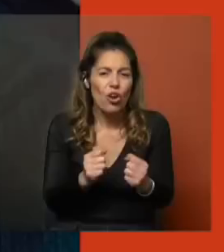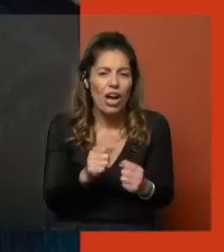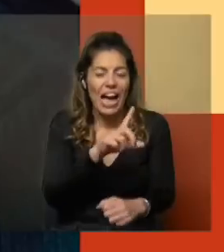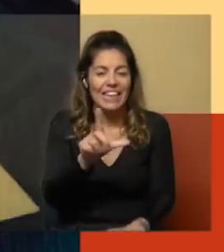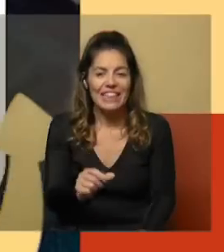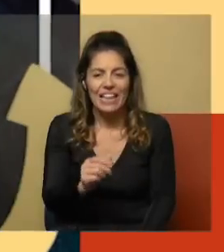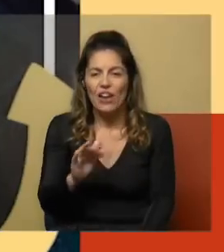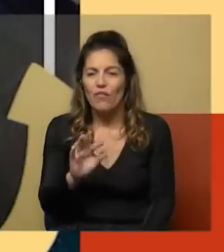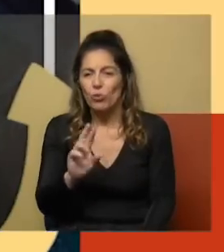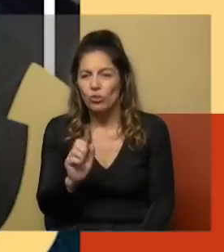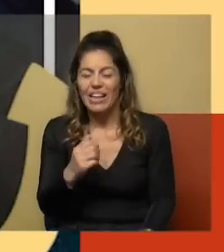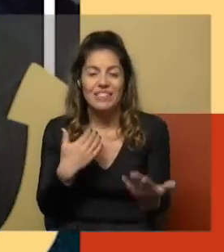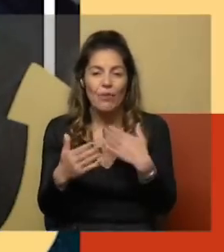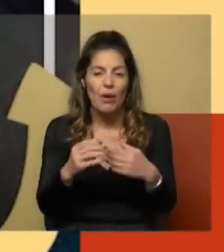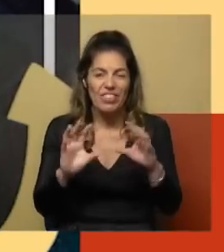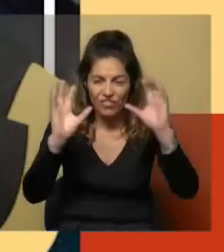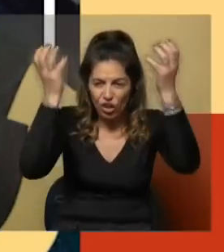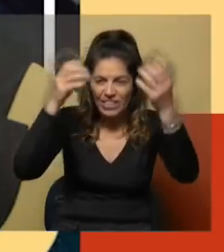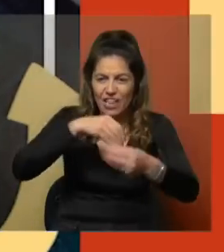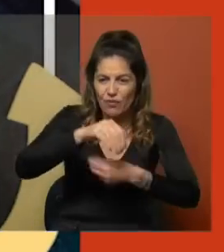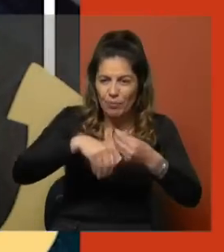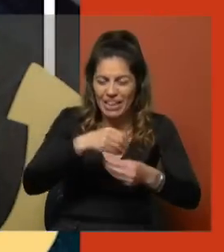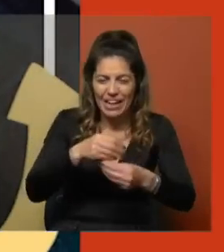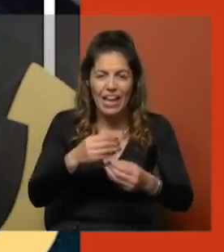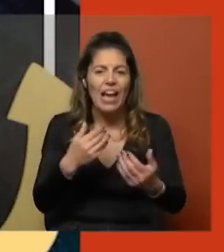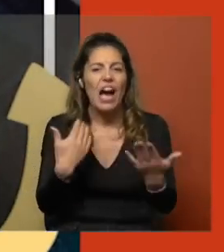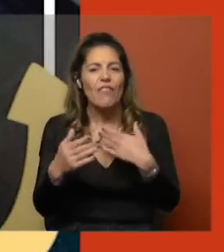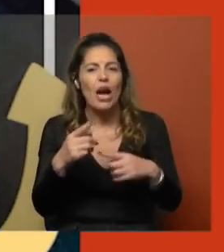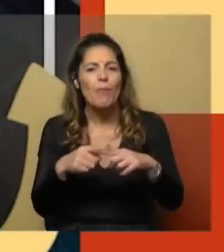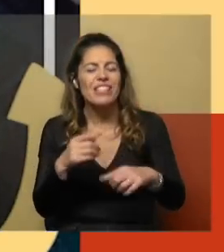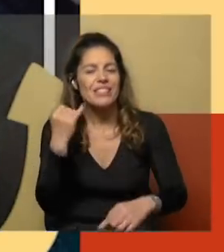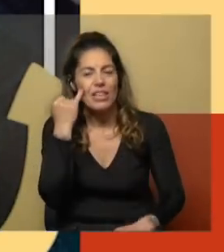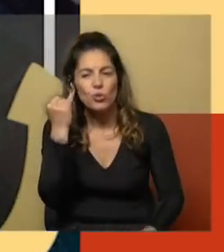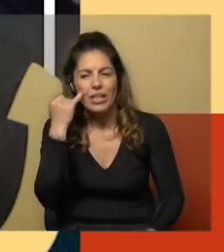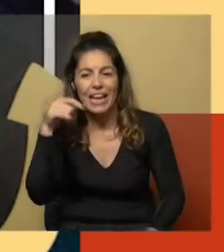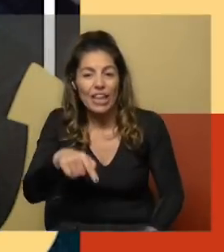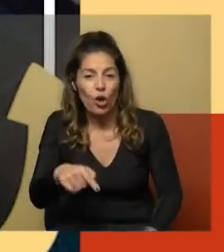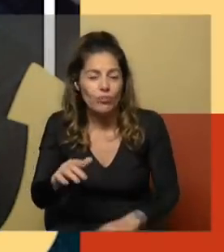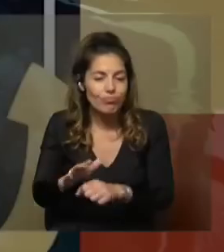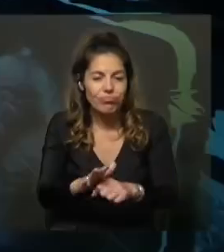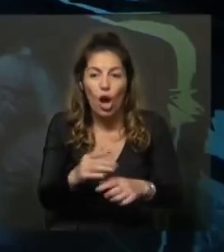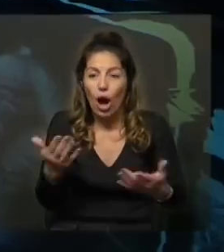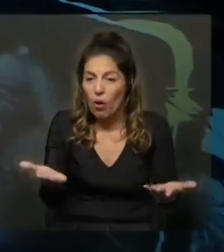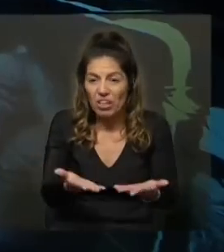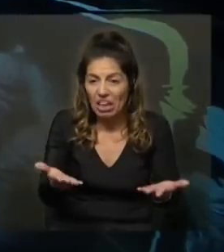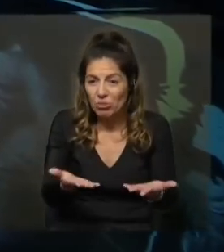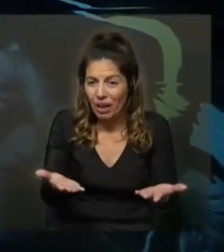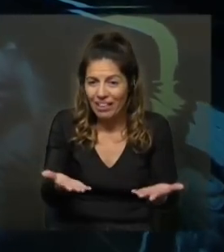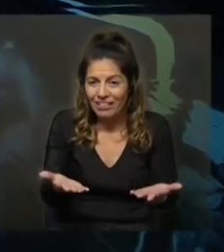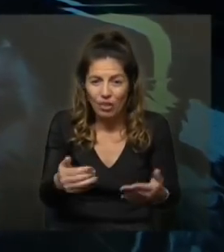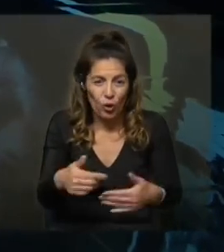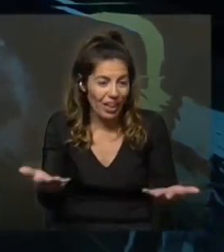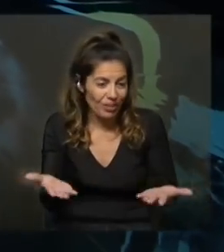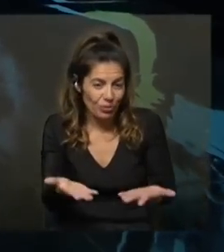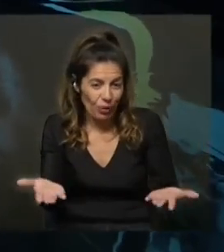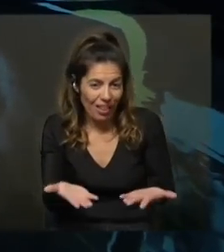habla sexualidad hablabas de un montón de cosas que hoy están en el tapete hoy sería muy actual la obra